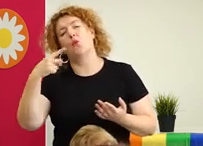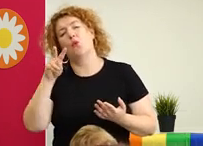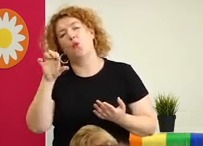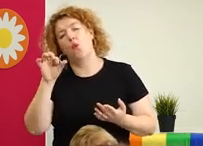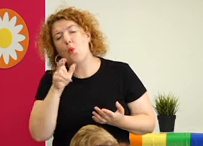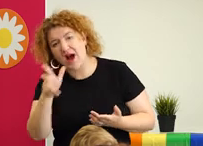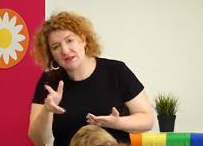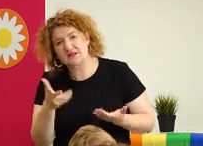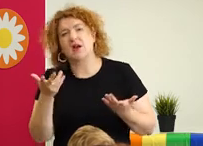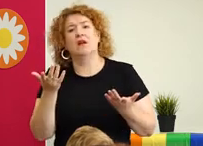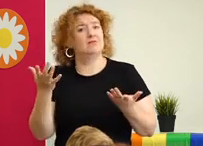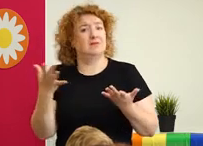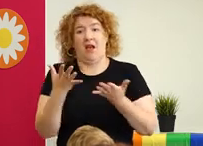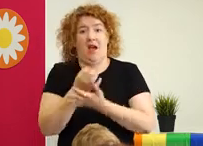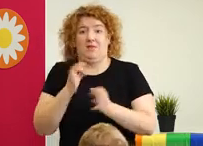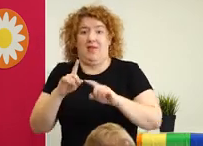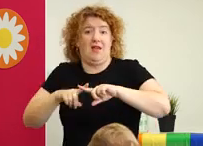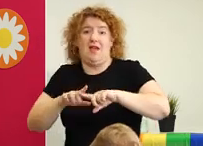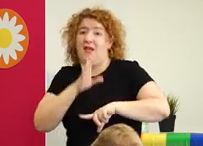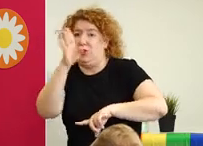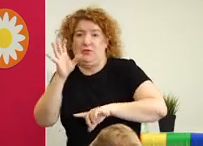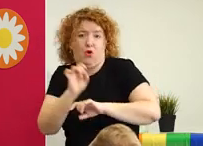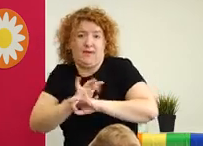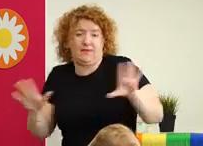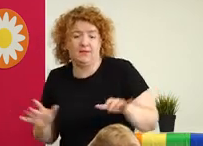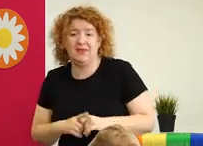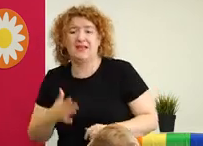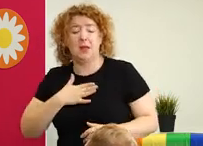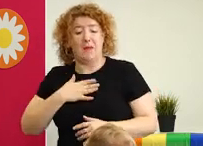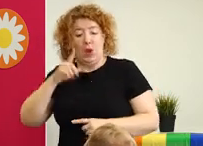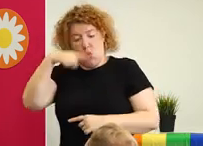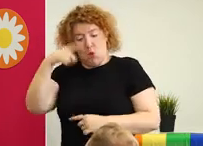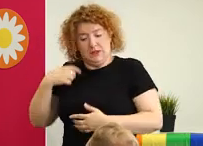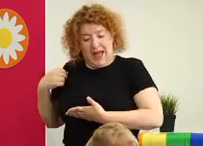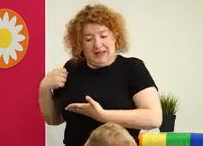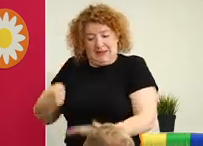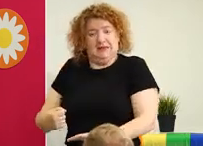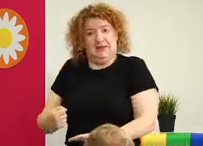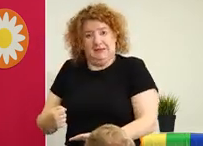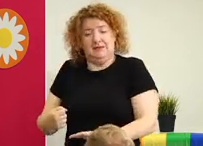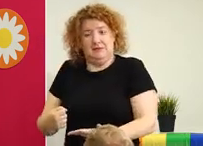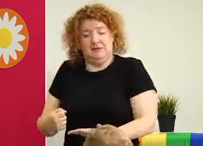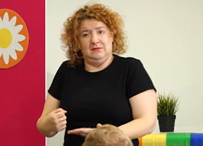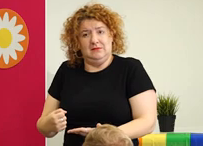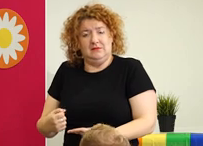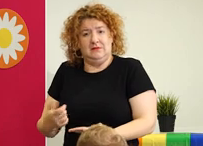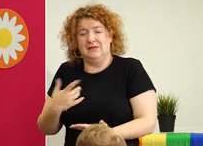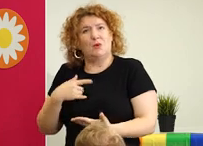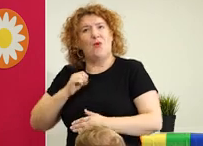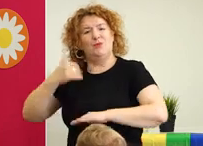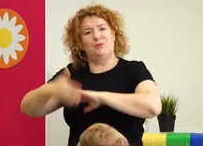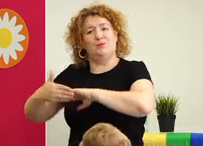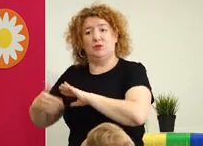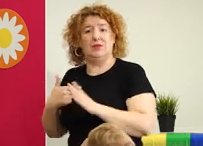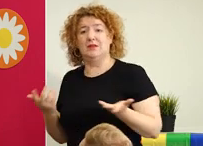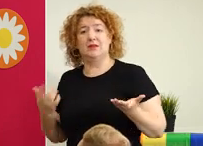Entonces, la invisibilización de todo ese patrimonio cultural del que disponemos en el mundo islámico y árabe lo que hace es limitar mucho los